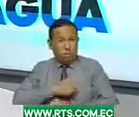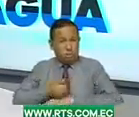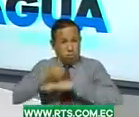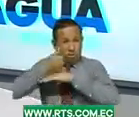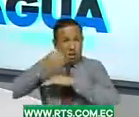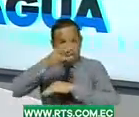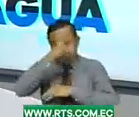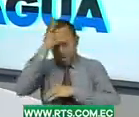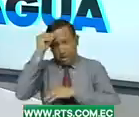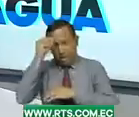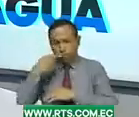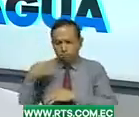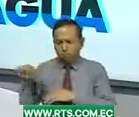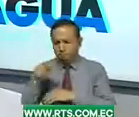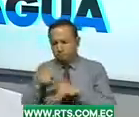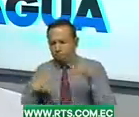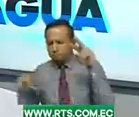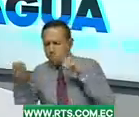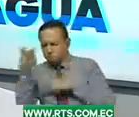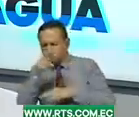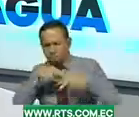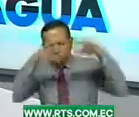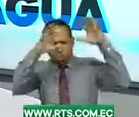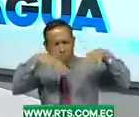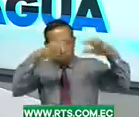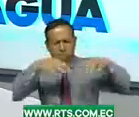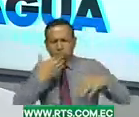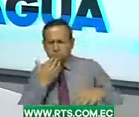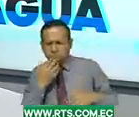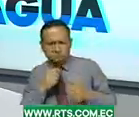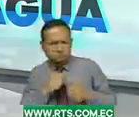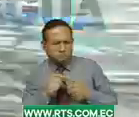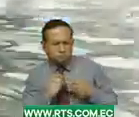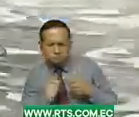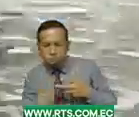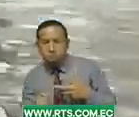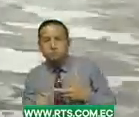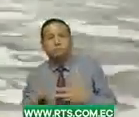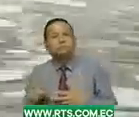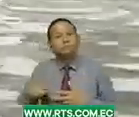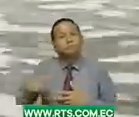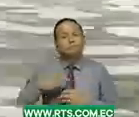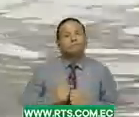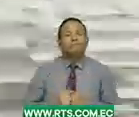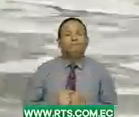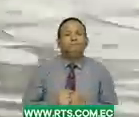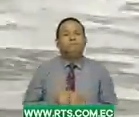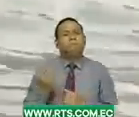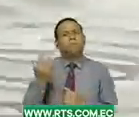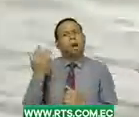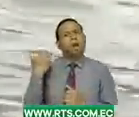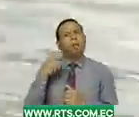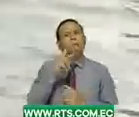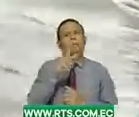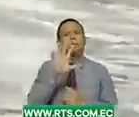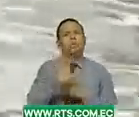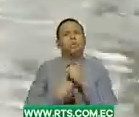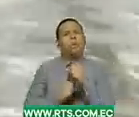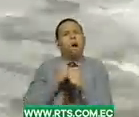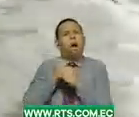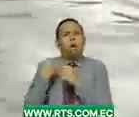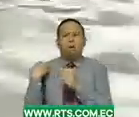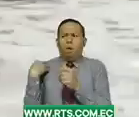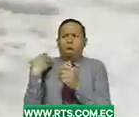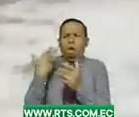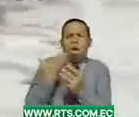los estragos de este torrencial aguacero. Desde hace 25 años, en Guayaquil,